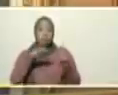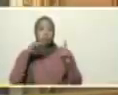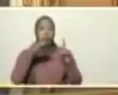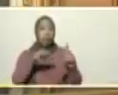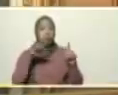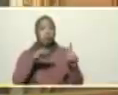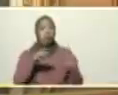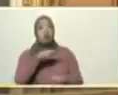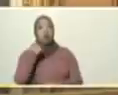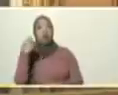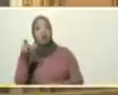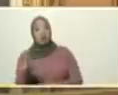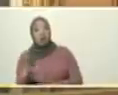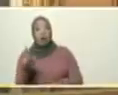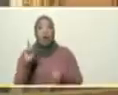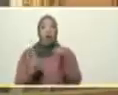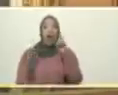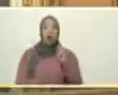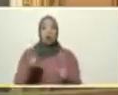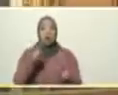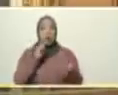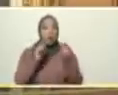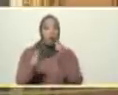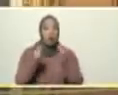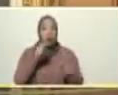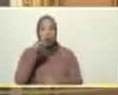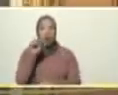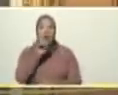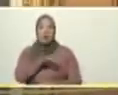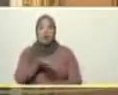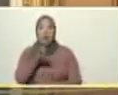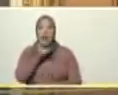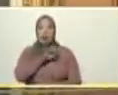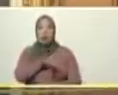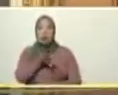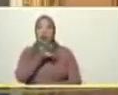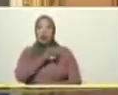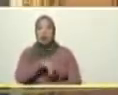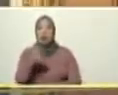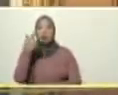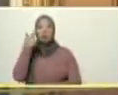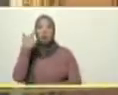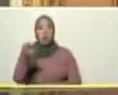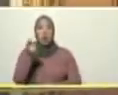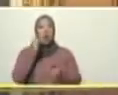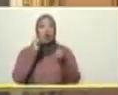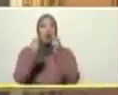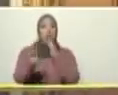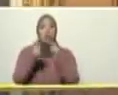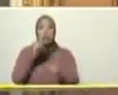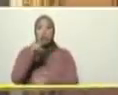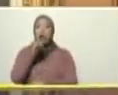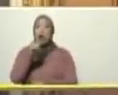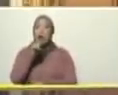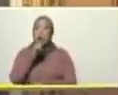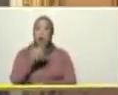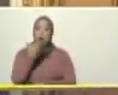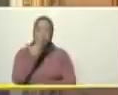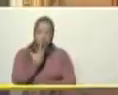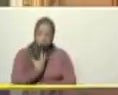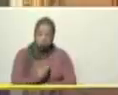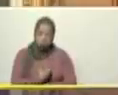Doloroso. Yo vi algunos reportajes de televisoras chilenas, de medios de comunicación muy objetivos como El Mercurio,